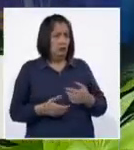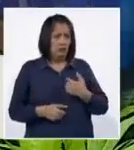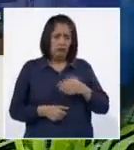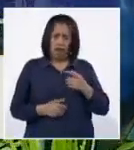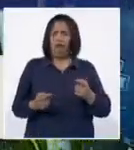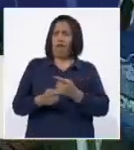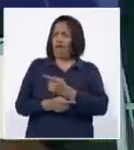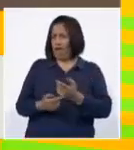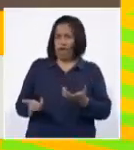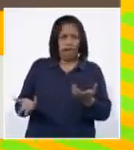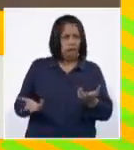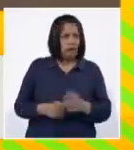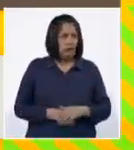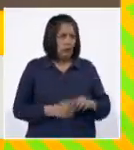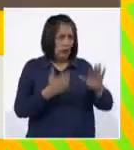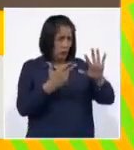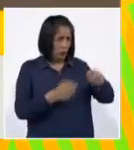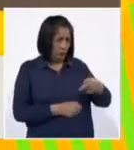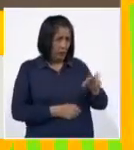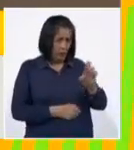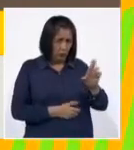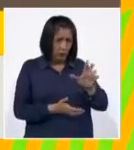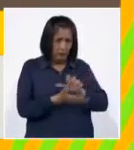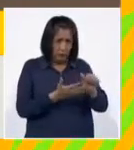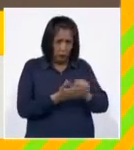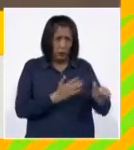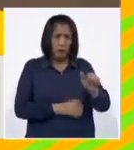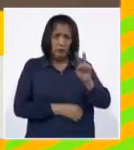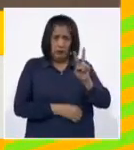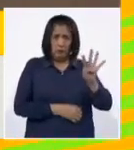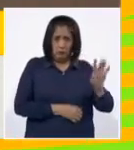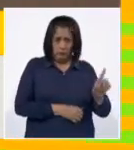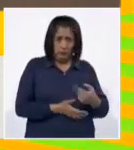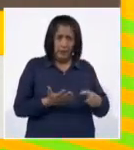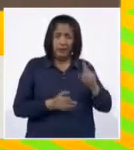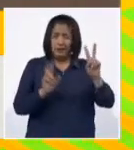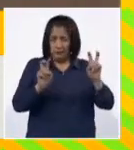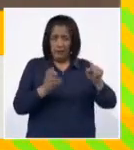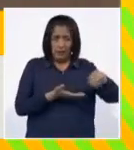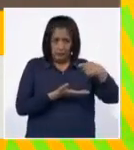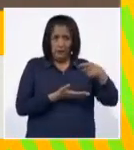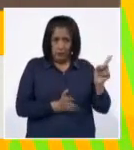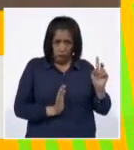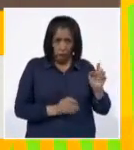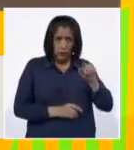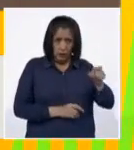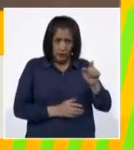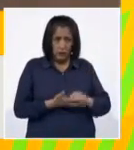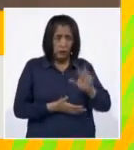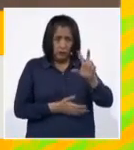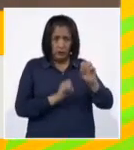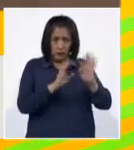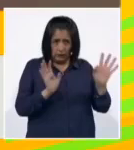gran controversia. Son 8.000 dólares mensuales, 24.000 soles, para el rubro de alimentación. Eso dividido en